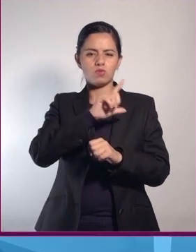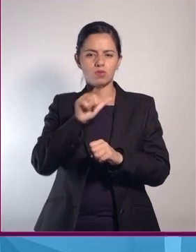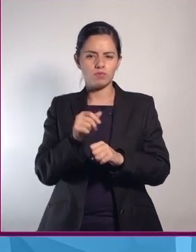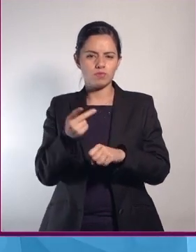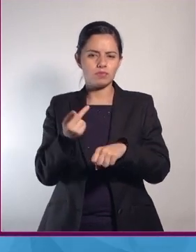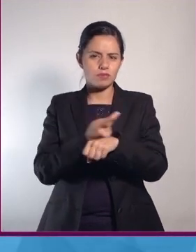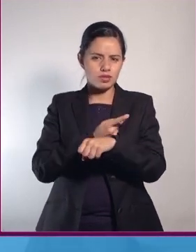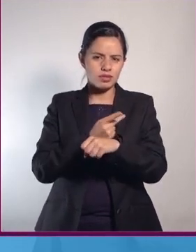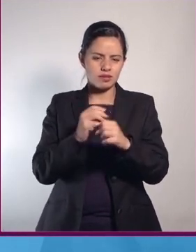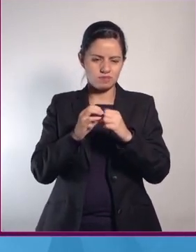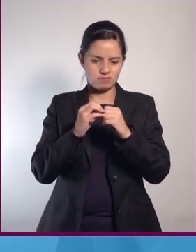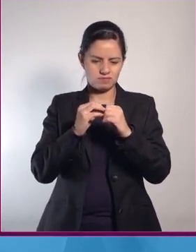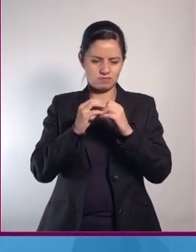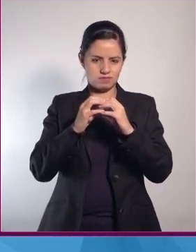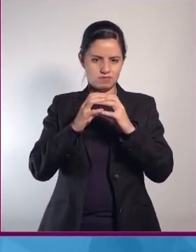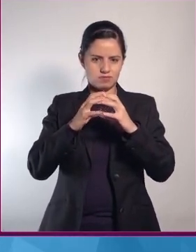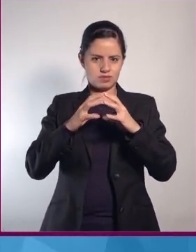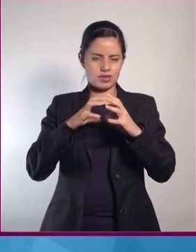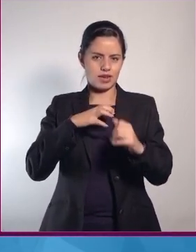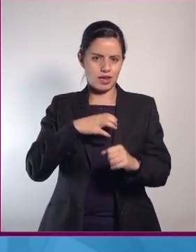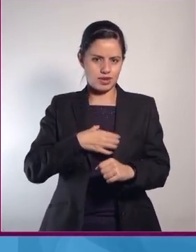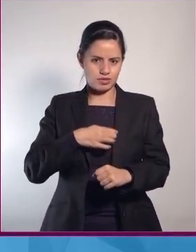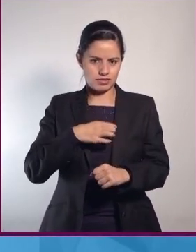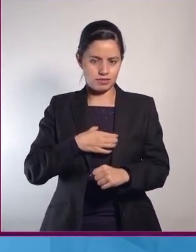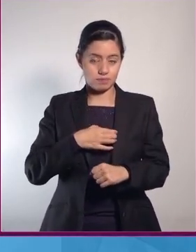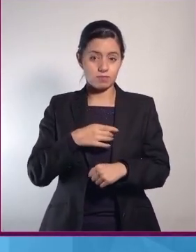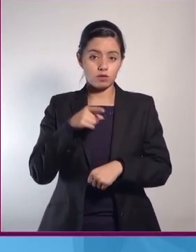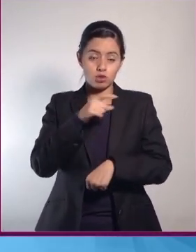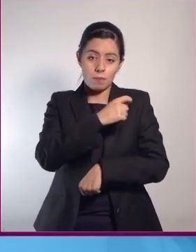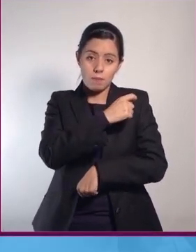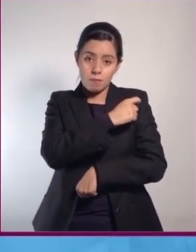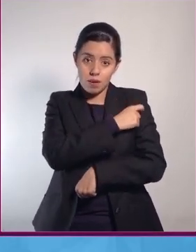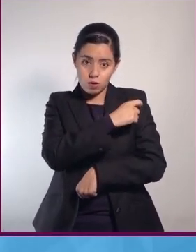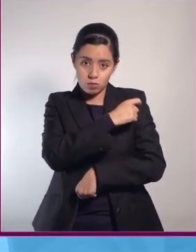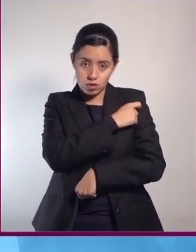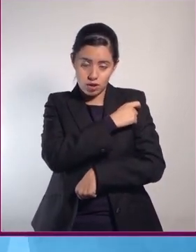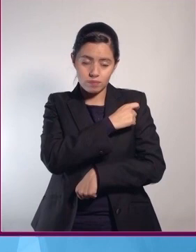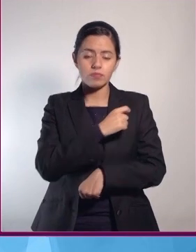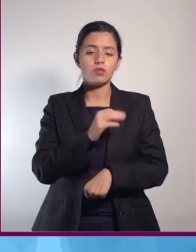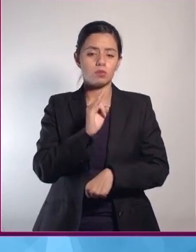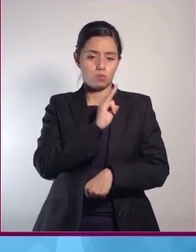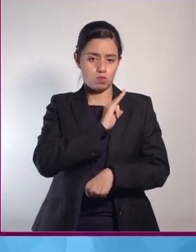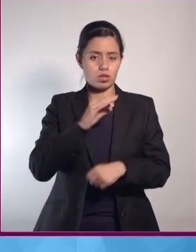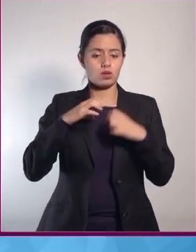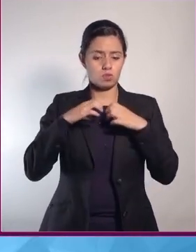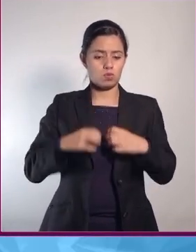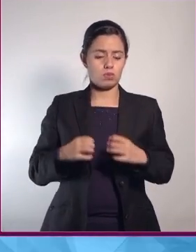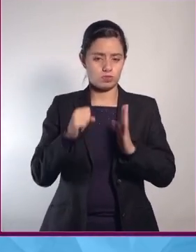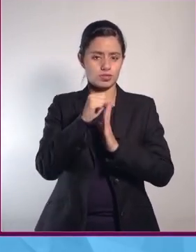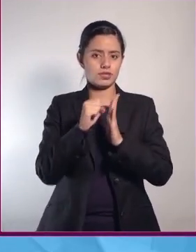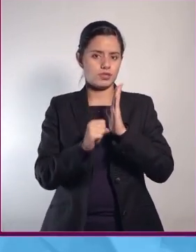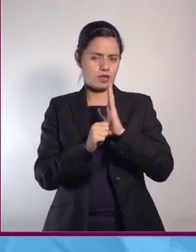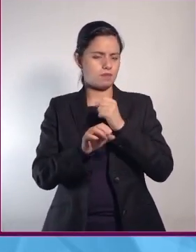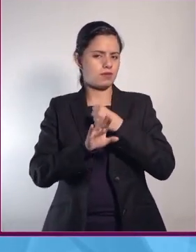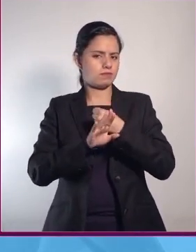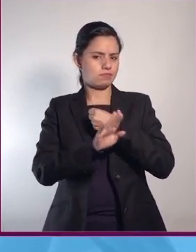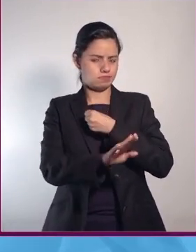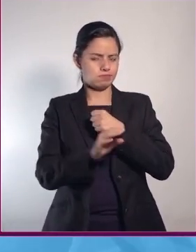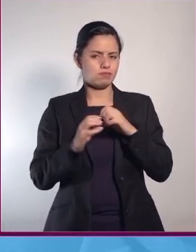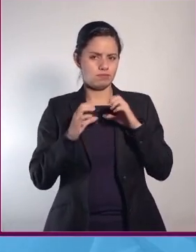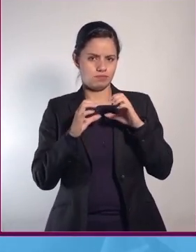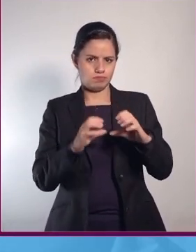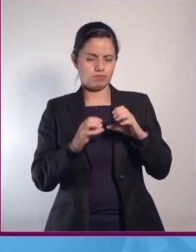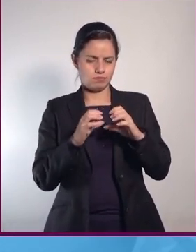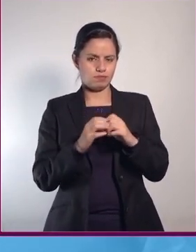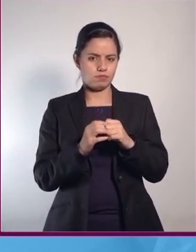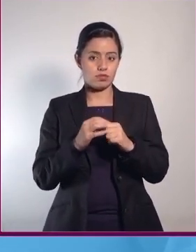convertirse en cáncer cérvico-uterino. Al recibir la vacuna, el sistema inmune es capaz de combatir la mayoría de los tipos de VPH